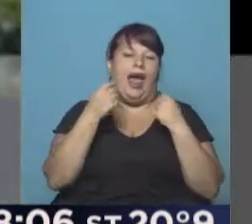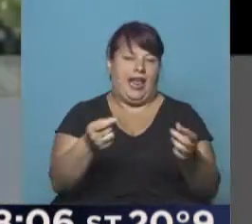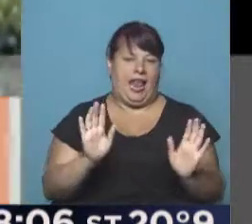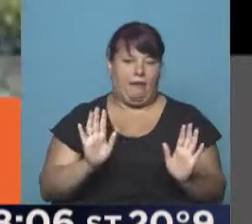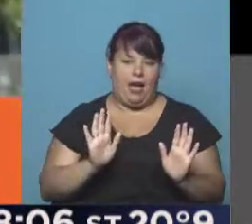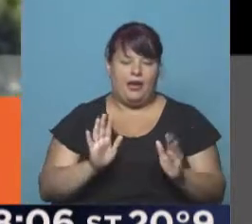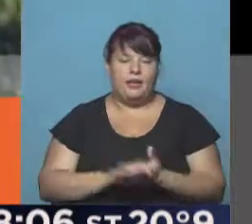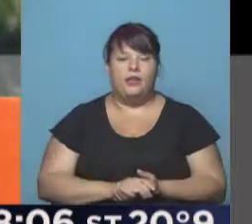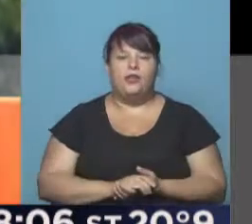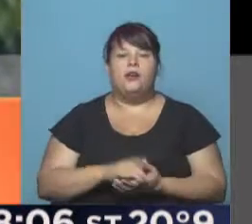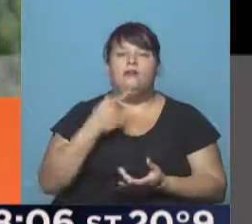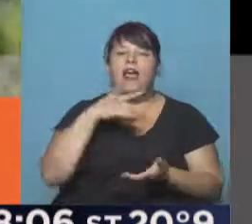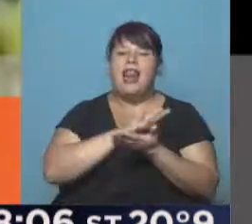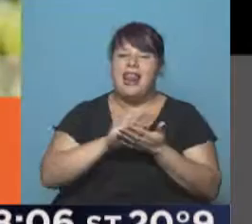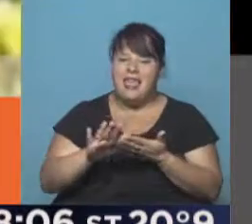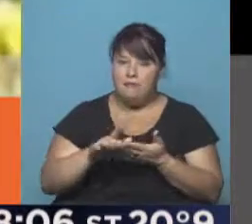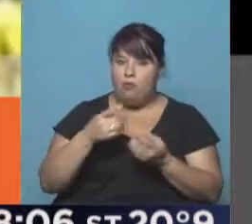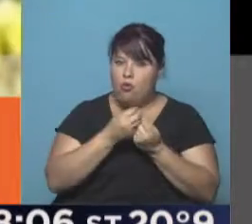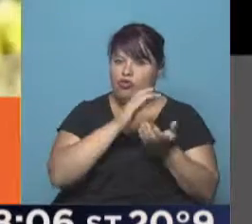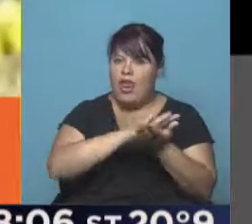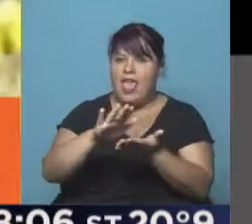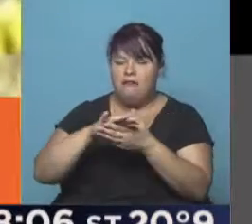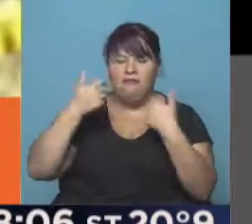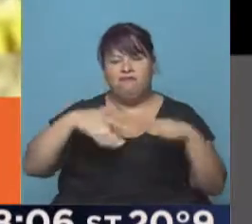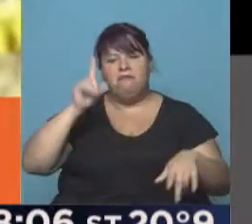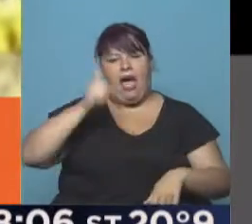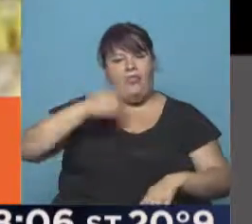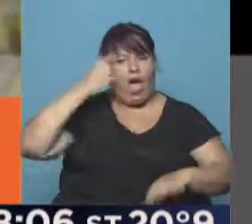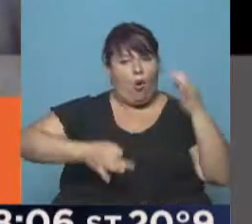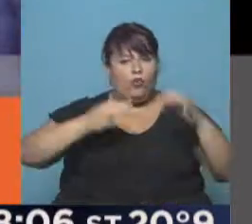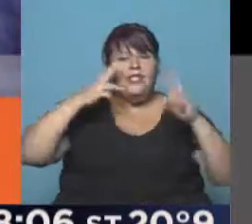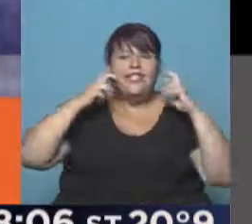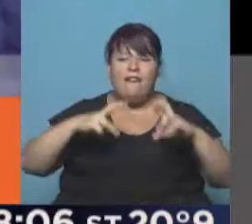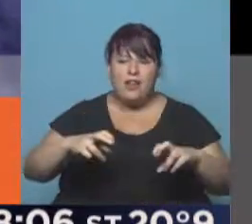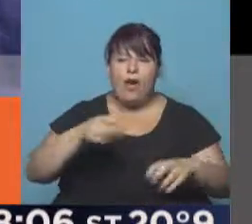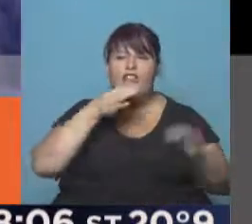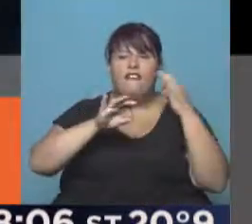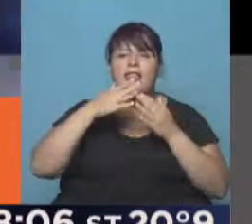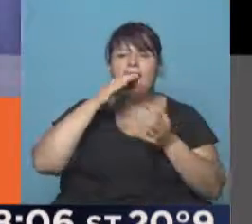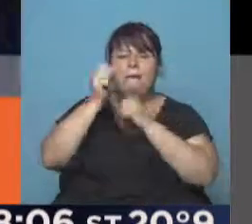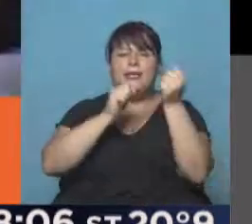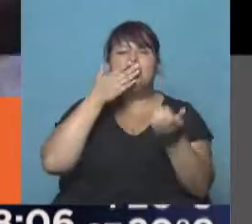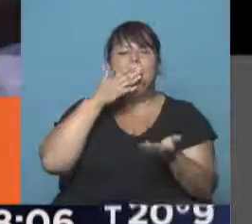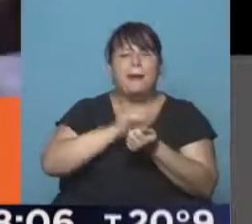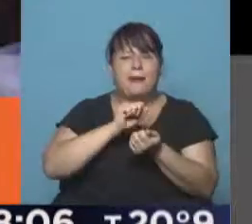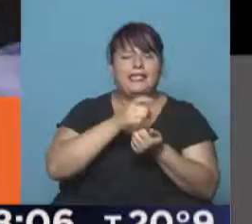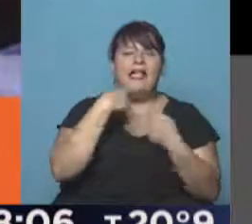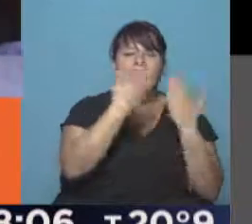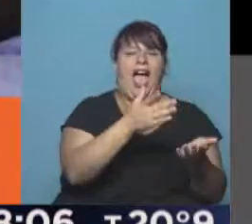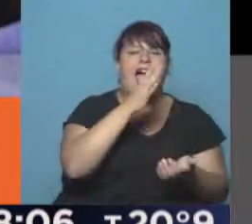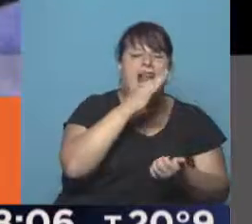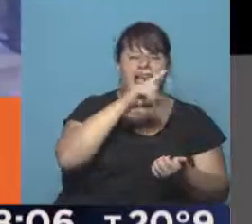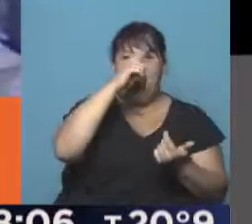un sobreseimiento los sobre seguimientos que dictó a la justicia que investiga a la venta de papel prensa a los diarios clarín nación